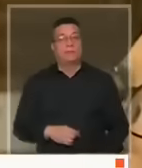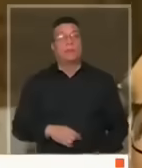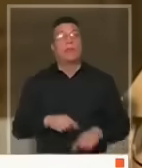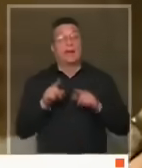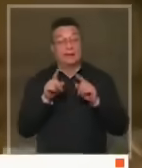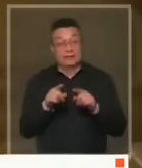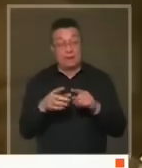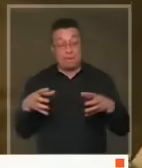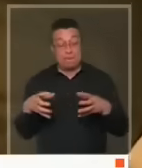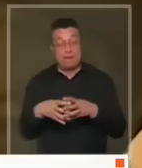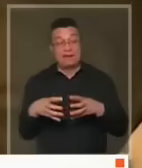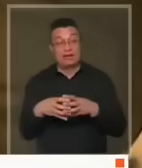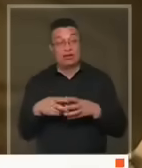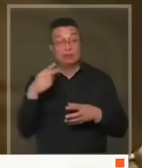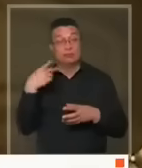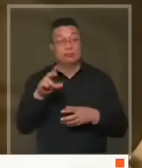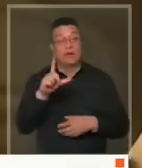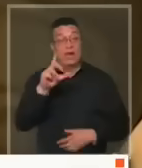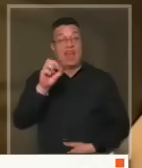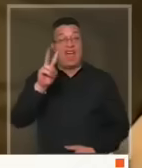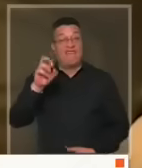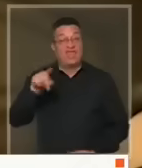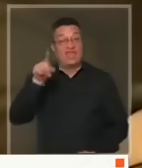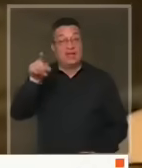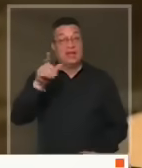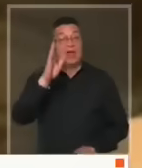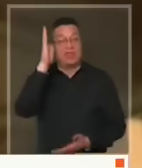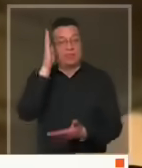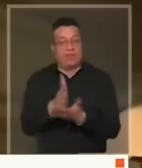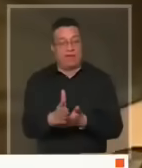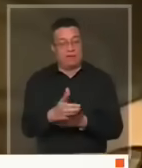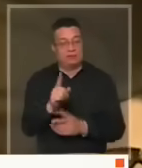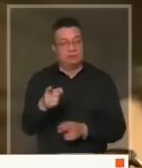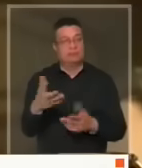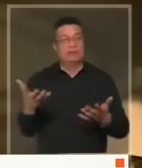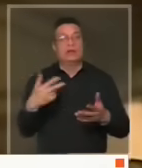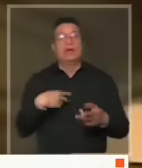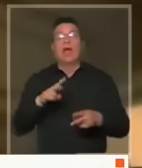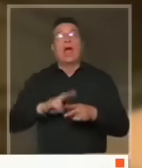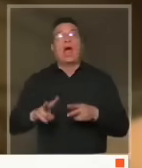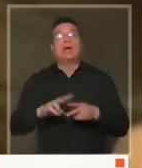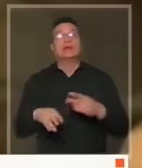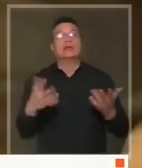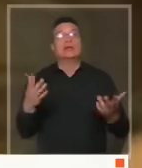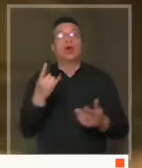el partido al cual pertenece el señor Lavín tiene que tomar alguna decisión, tomar alguna medida que...